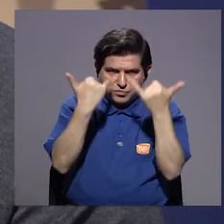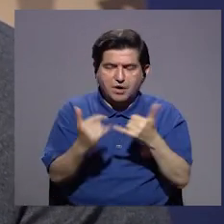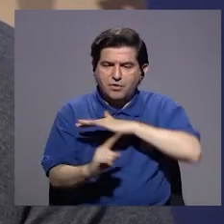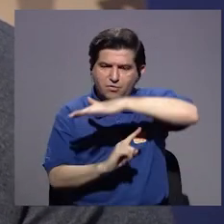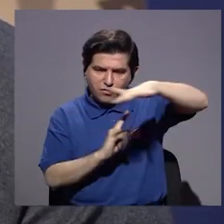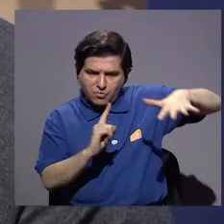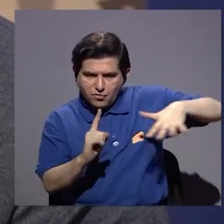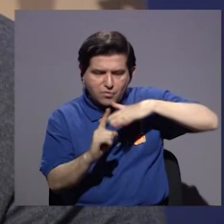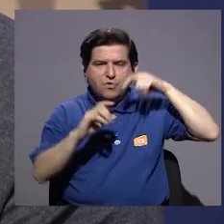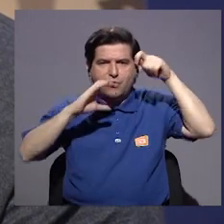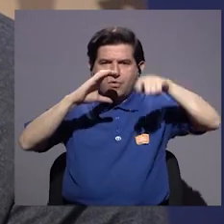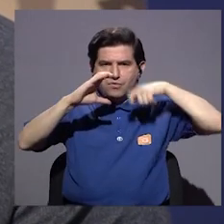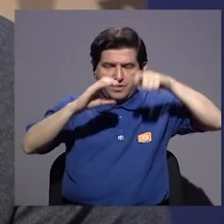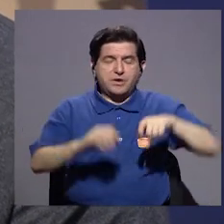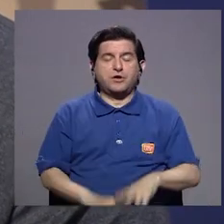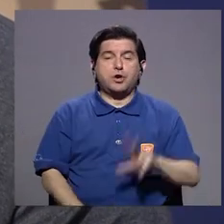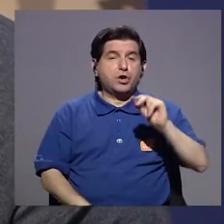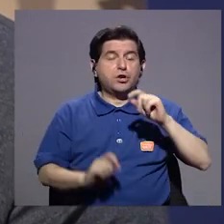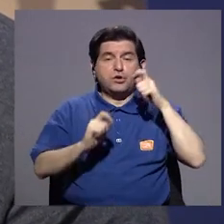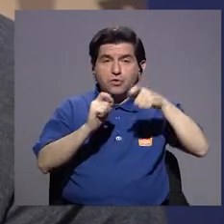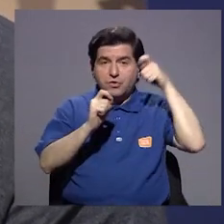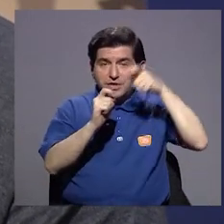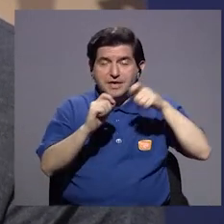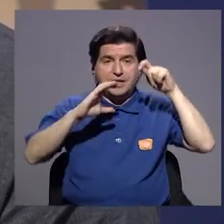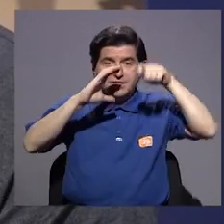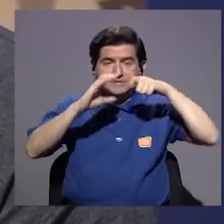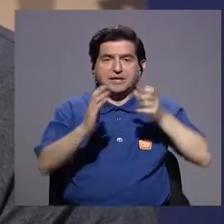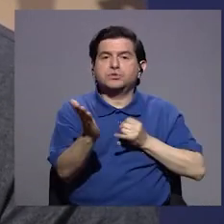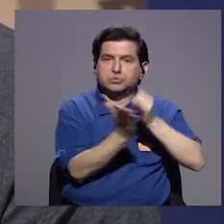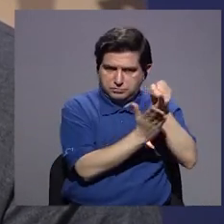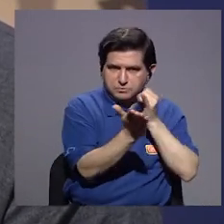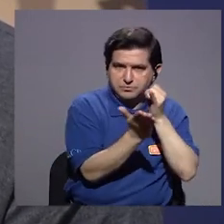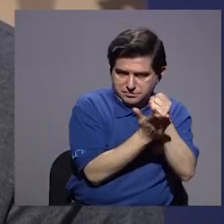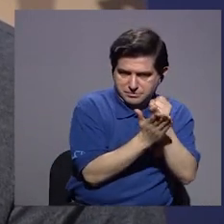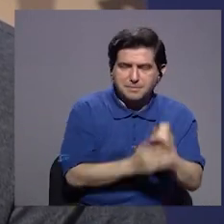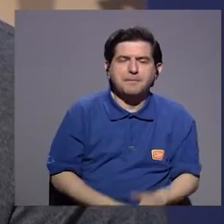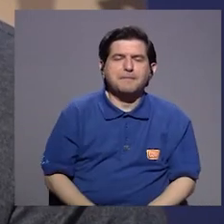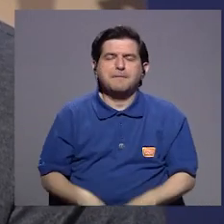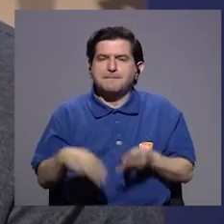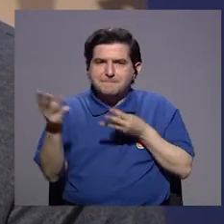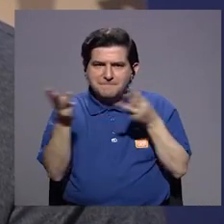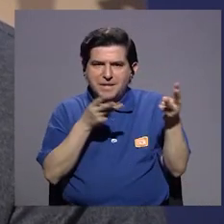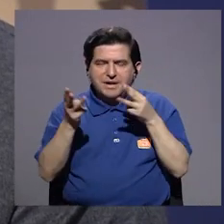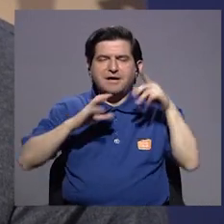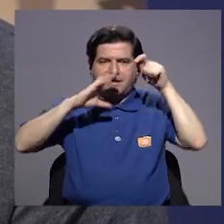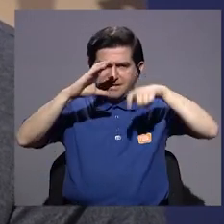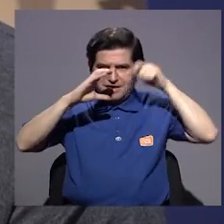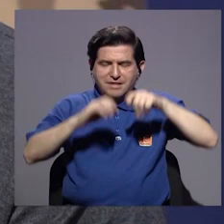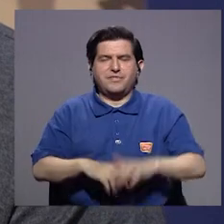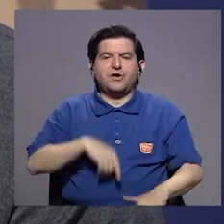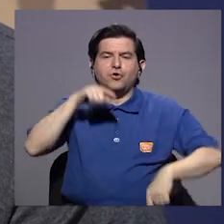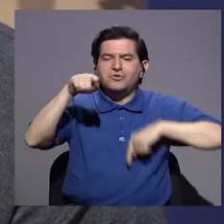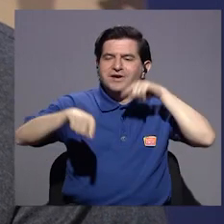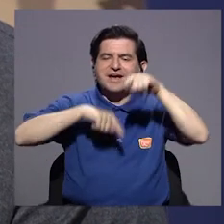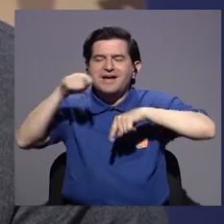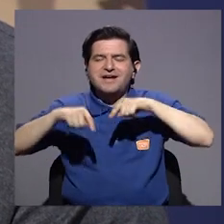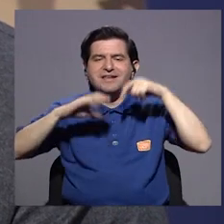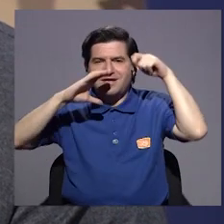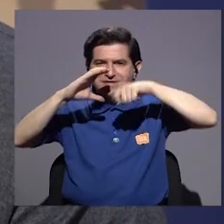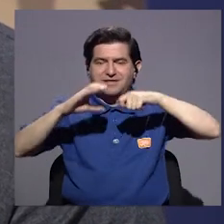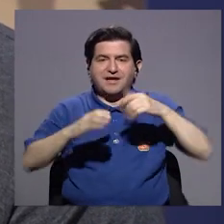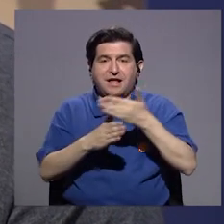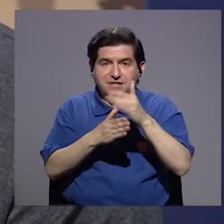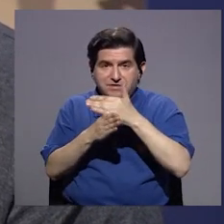formando alrededor del cine y que no son el cine en sí mismo, como la investigación, el marketing cinematográfico, la crítica de cine,